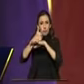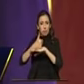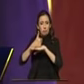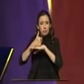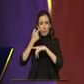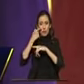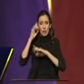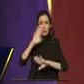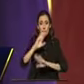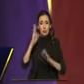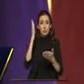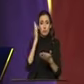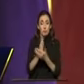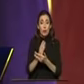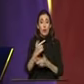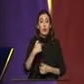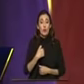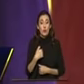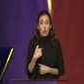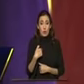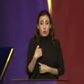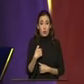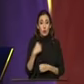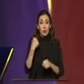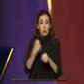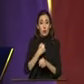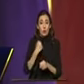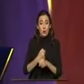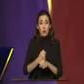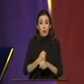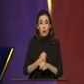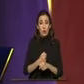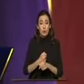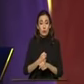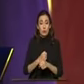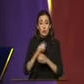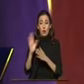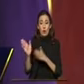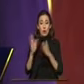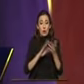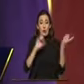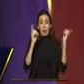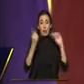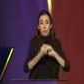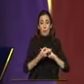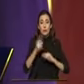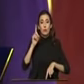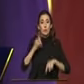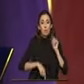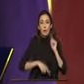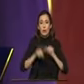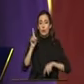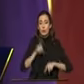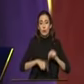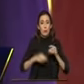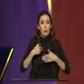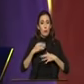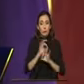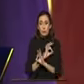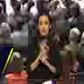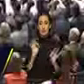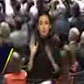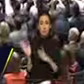ya no va más. Yo, que ejerzo el poder de otra manera, no lo puedo tolerar. No lo voy a